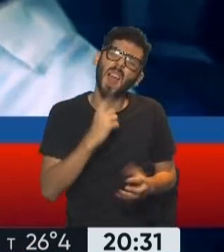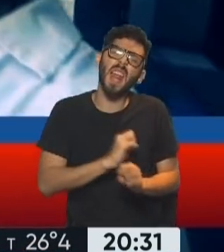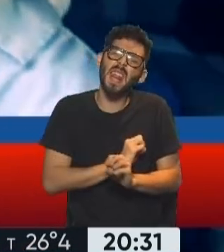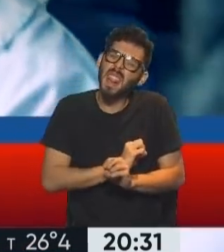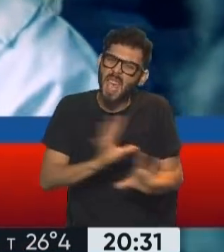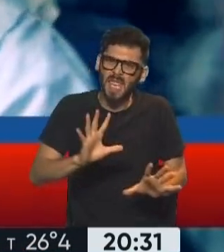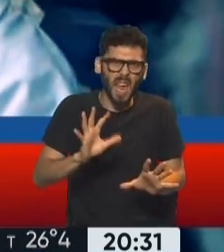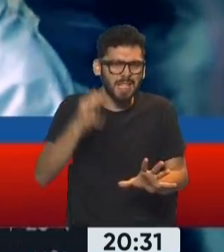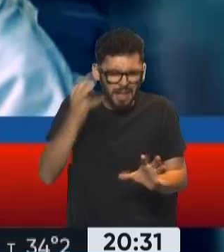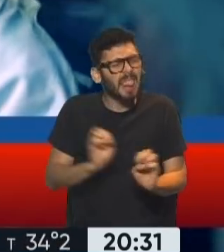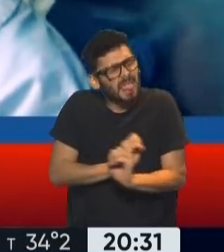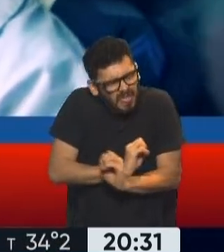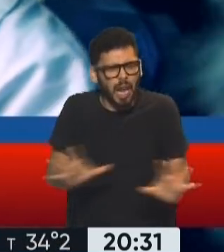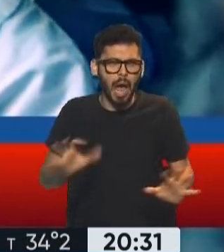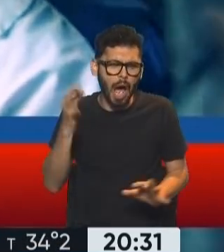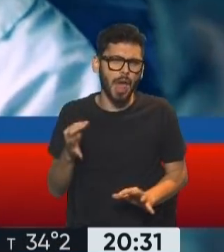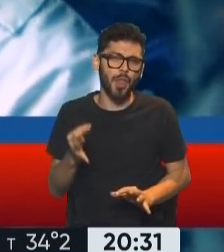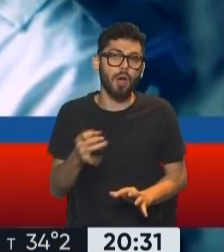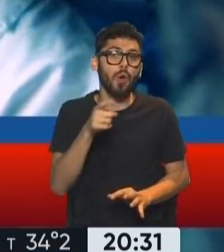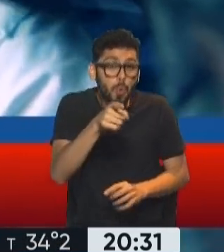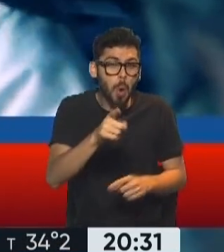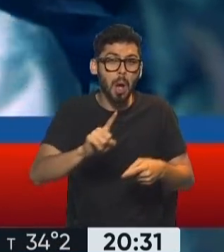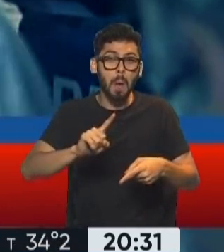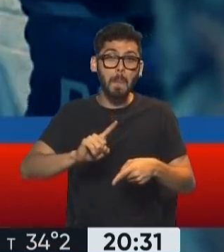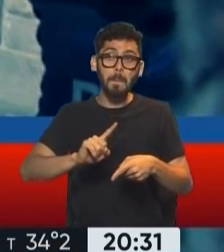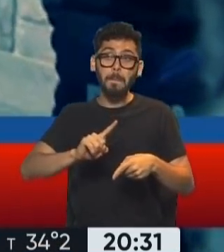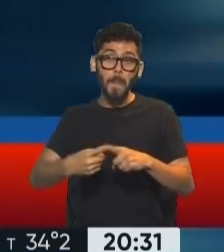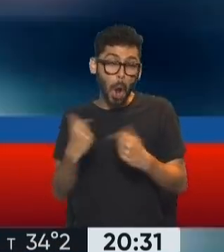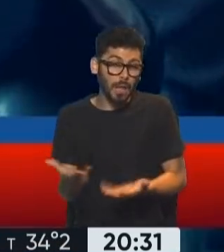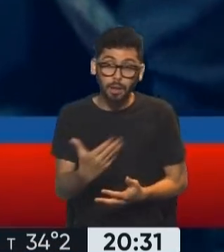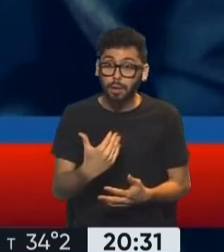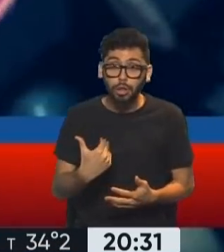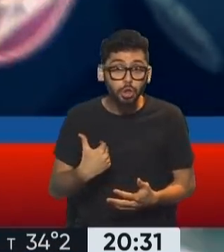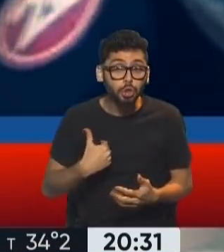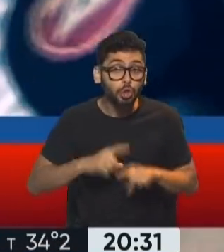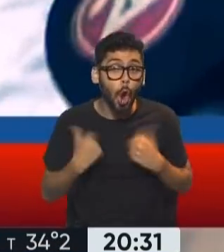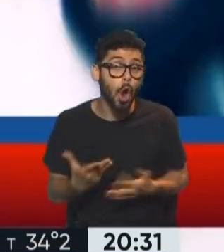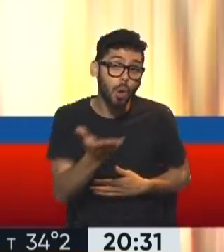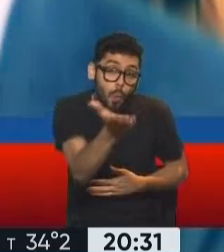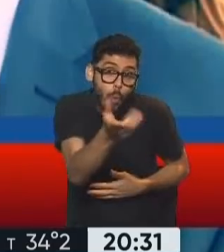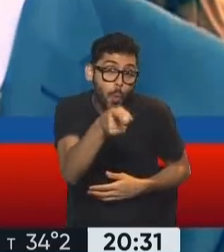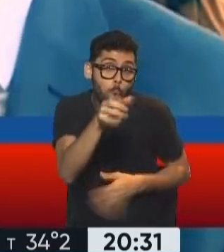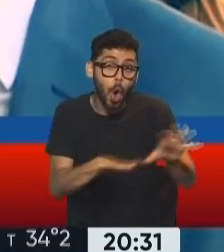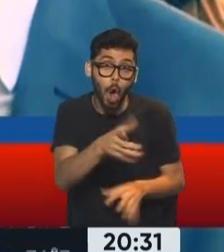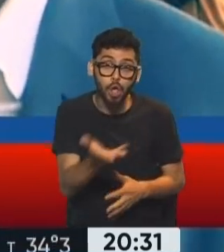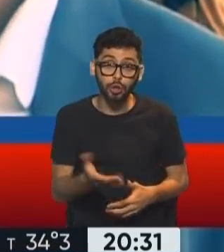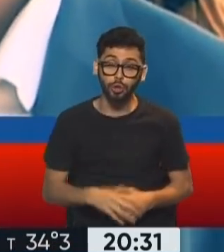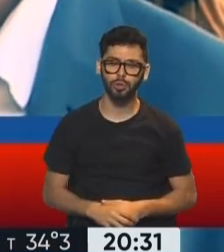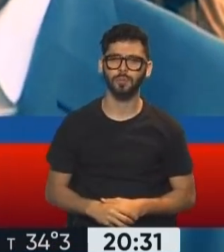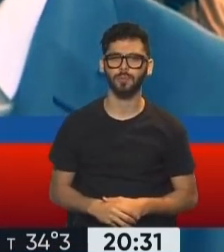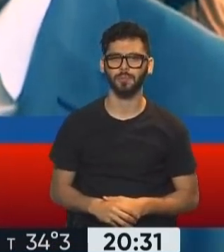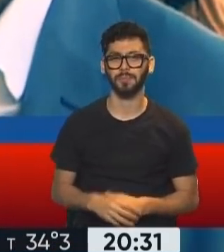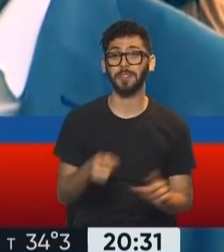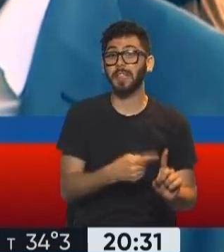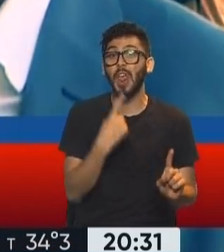una tragedia, y usted hace uso político de la tragedia. Yo uso político, usted está haciendo uso. Usted. Fue muy lamentable la respuesta